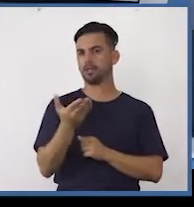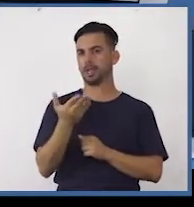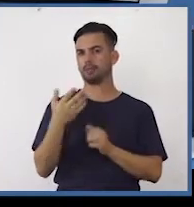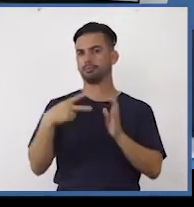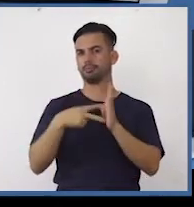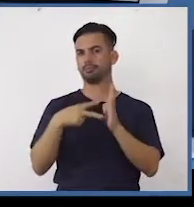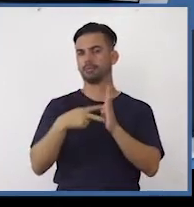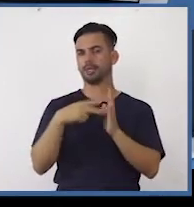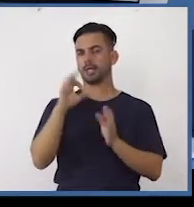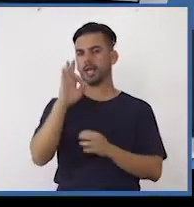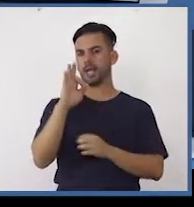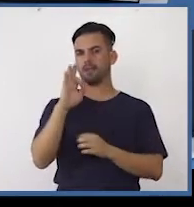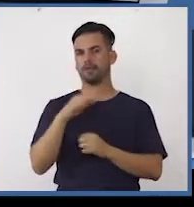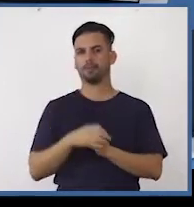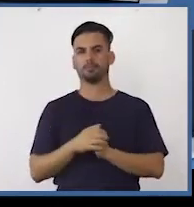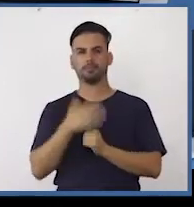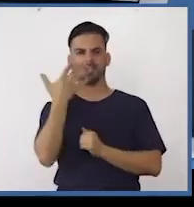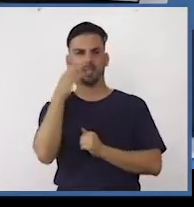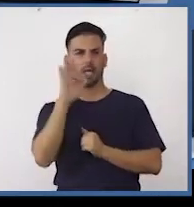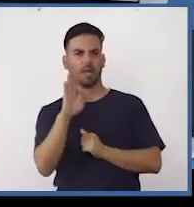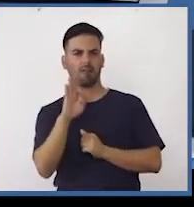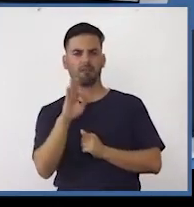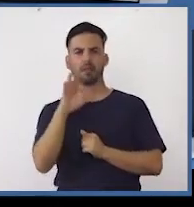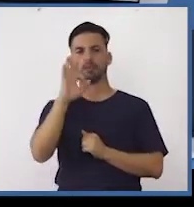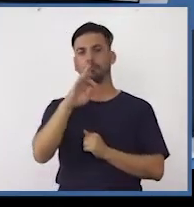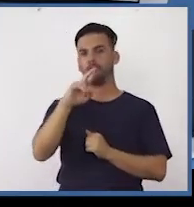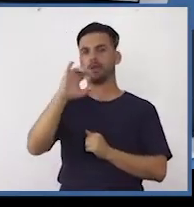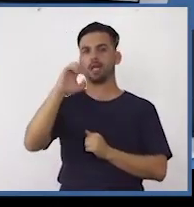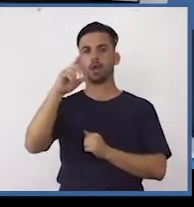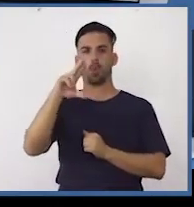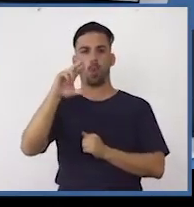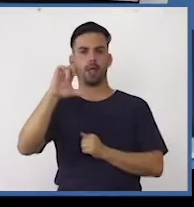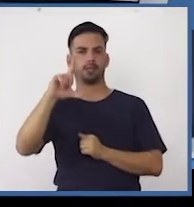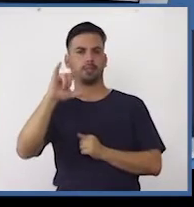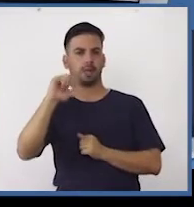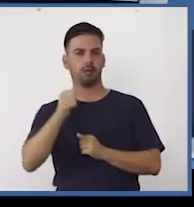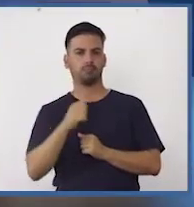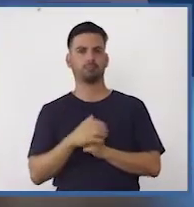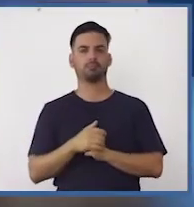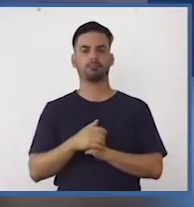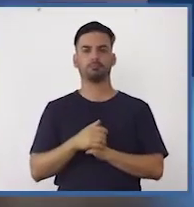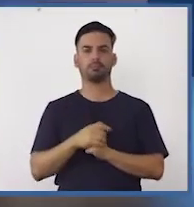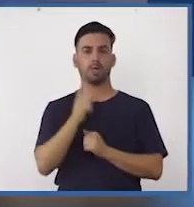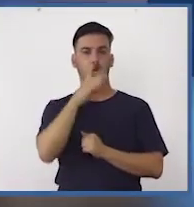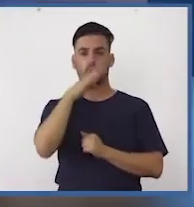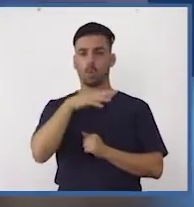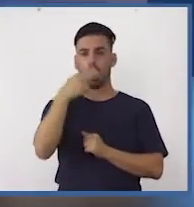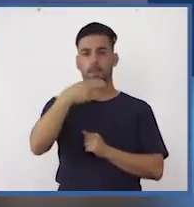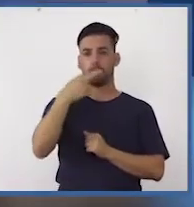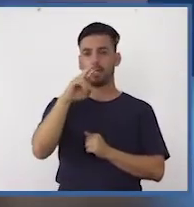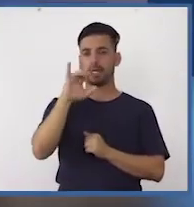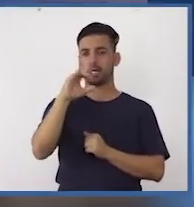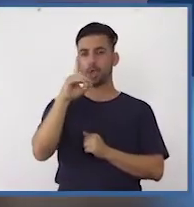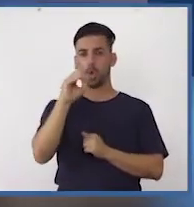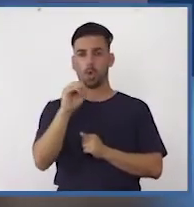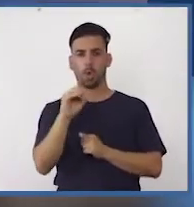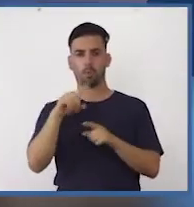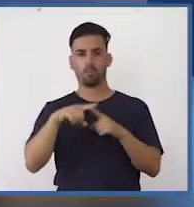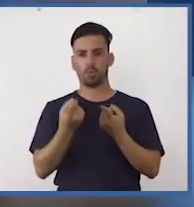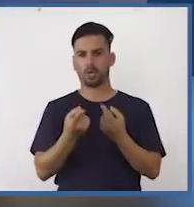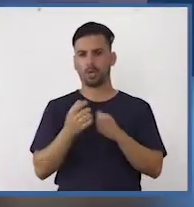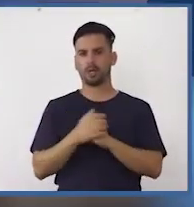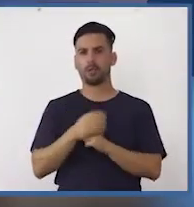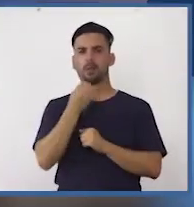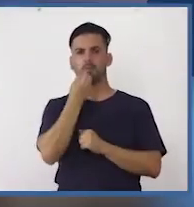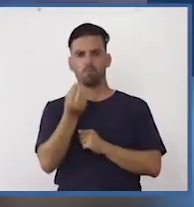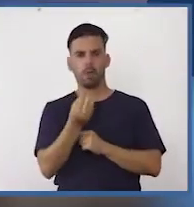calcular a esa porque es como son recíprocas, disculpen. Por lo tanto, yo puedo decir entonces que la longitud de onda va a ser igual a la velocidad entre